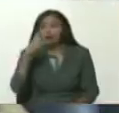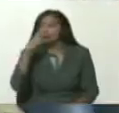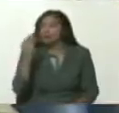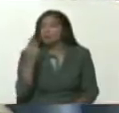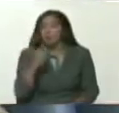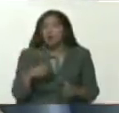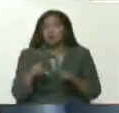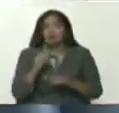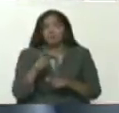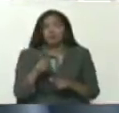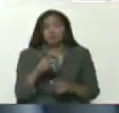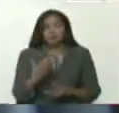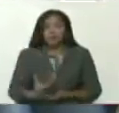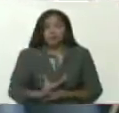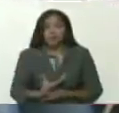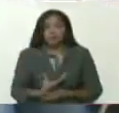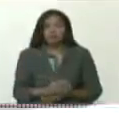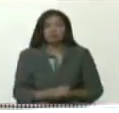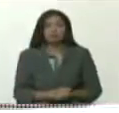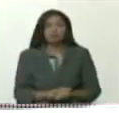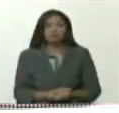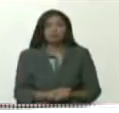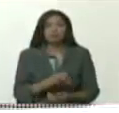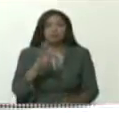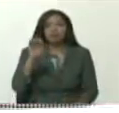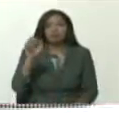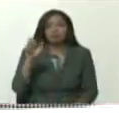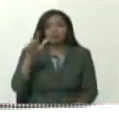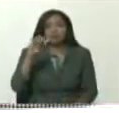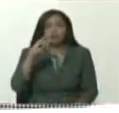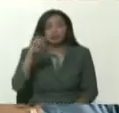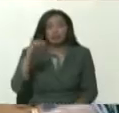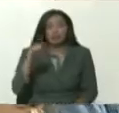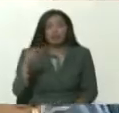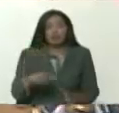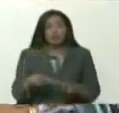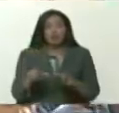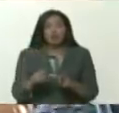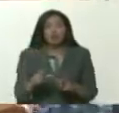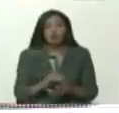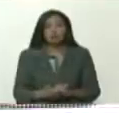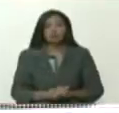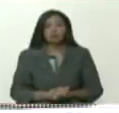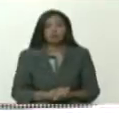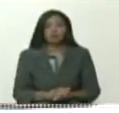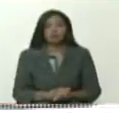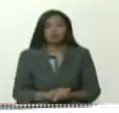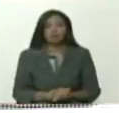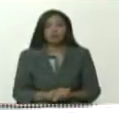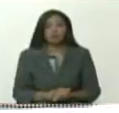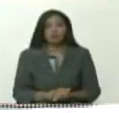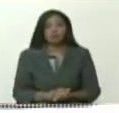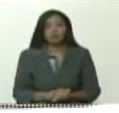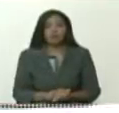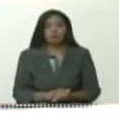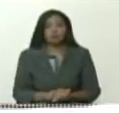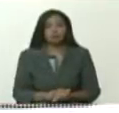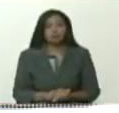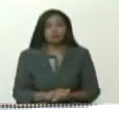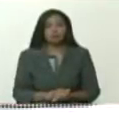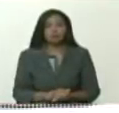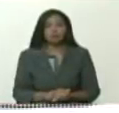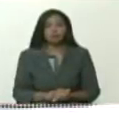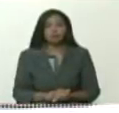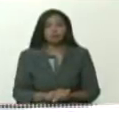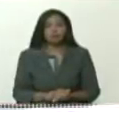Rodolfito. A Félix Romero, alcalde de San Sebastián, trajo su público. A